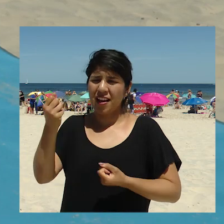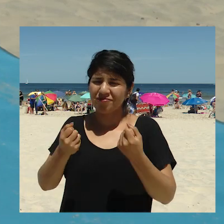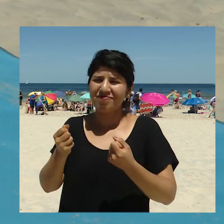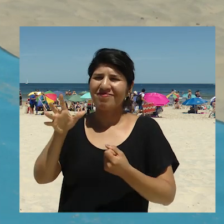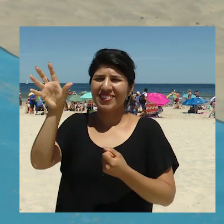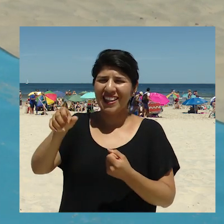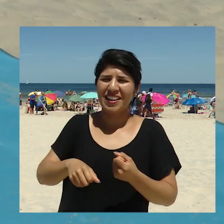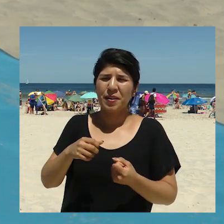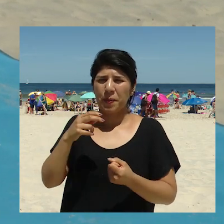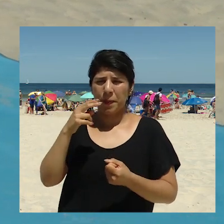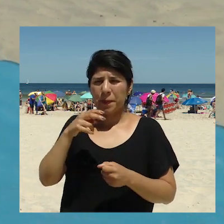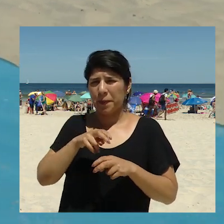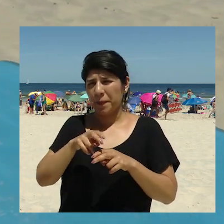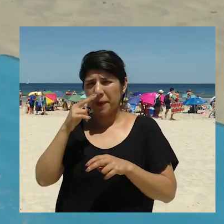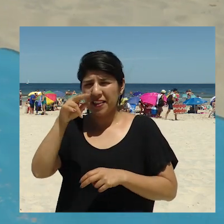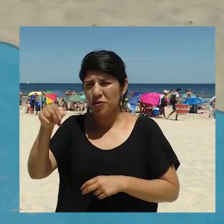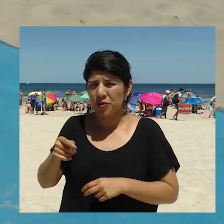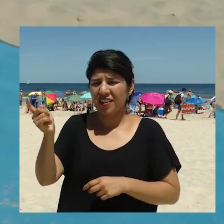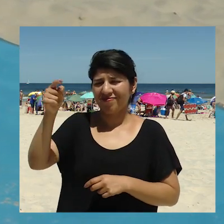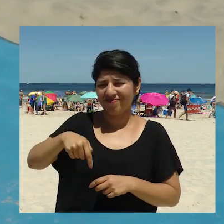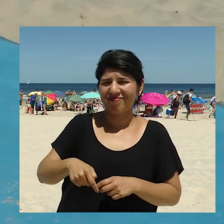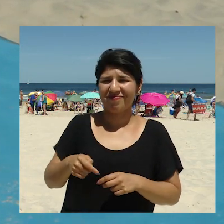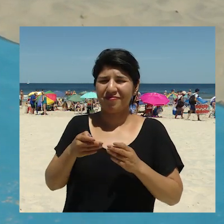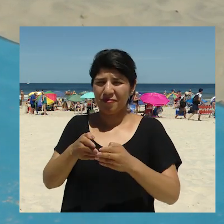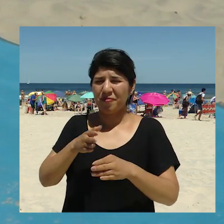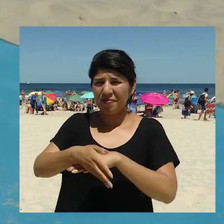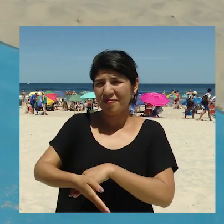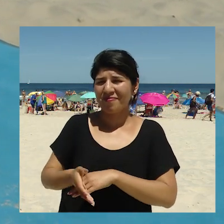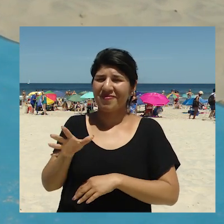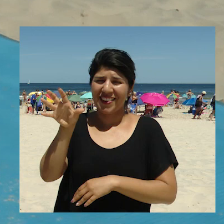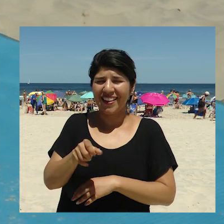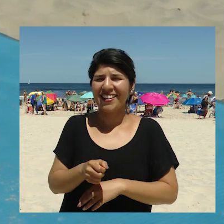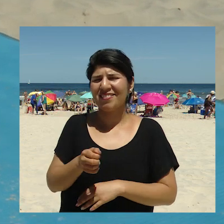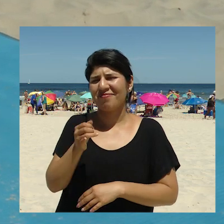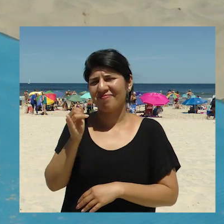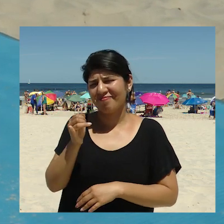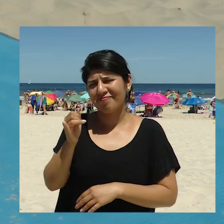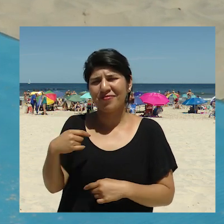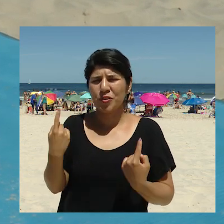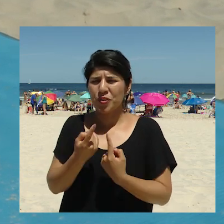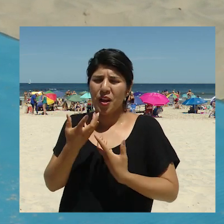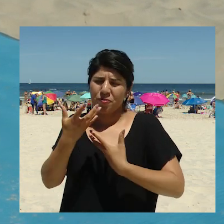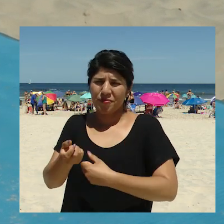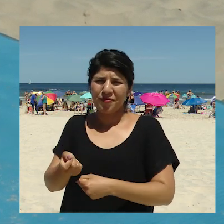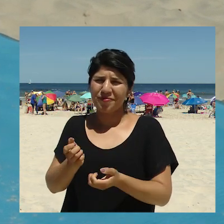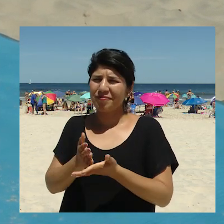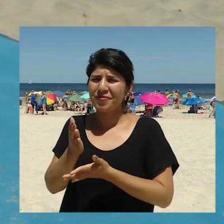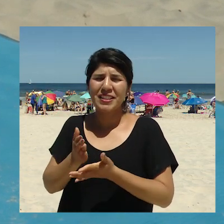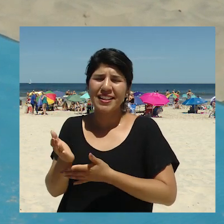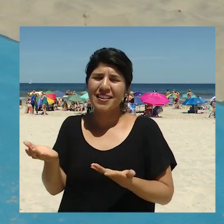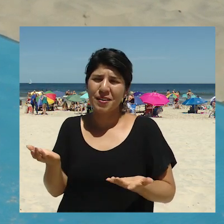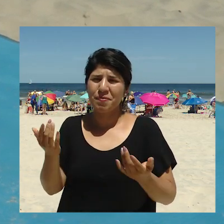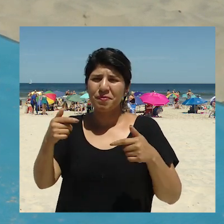Azúcar hacia la playa accesible acá en Piriápolis. Exacto, siempre que está a nuestro alcance damos ese tipo de apoyo y bueno,